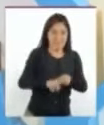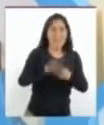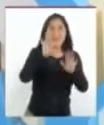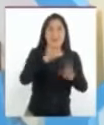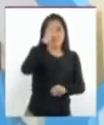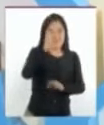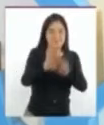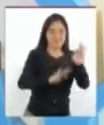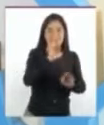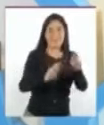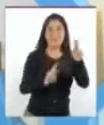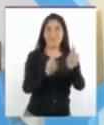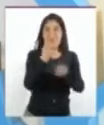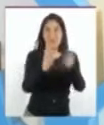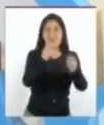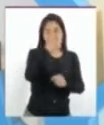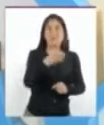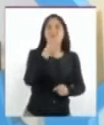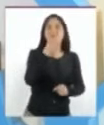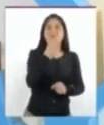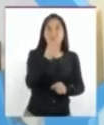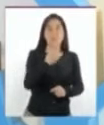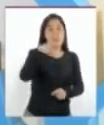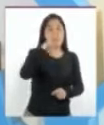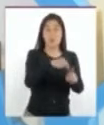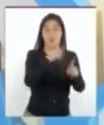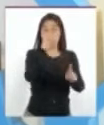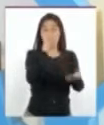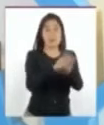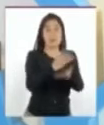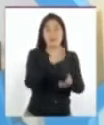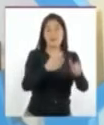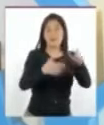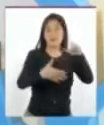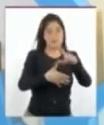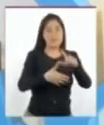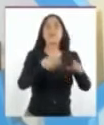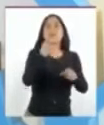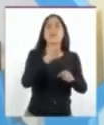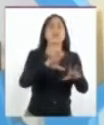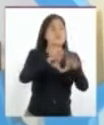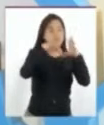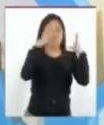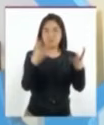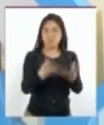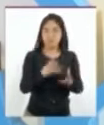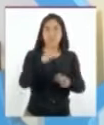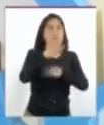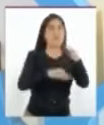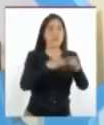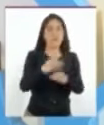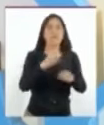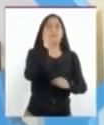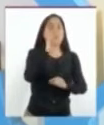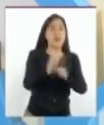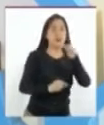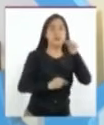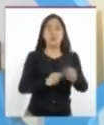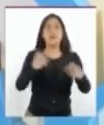domesticación de plantas, lo cual no es exclusivo de América, sino que en todo el mundo, poco a poco,